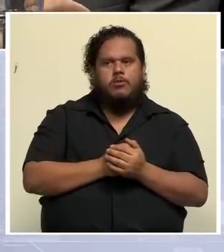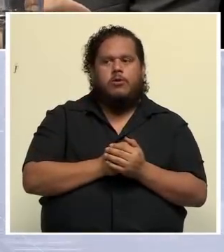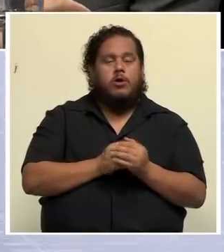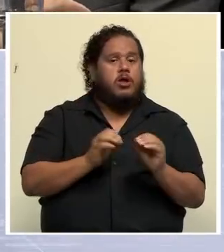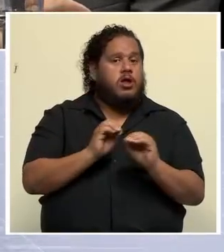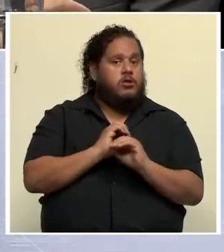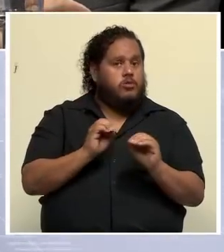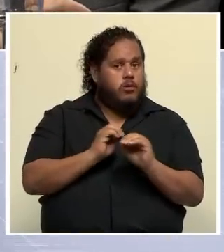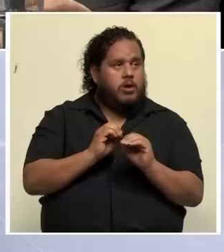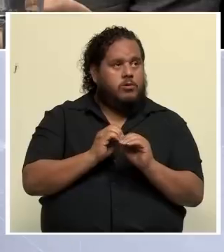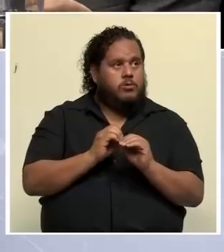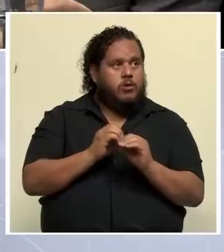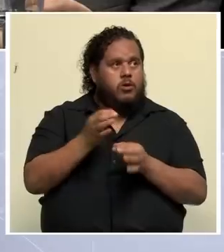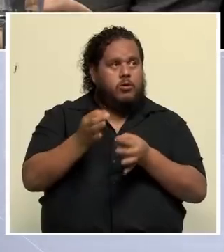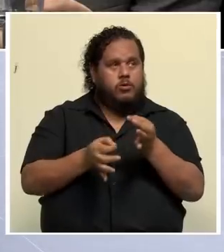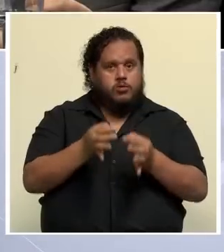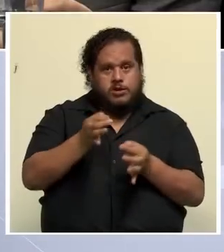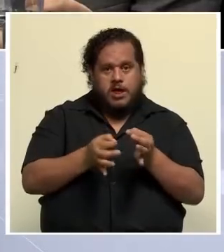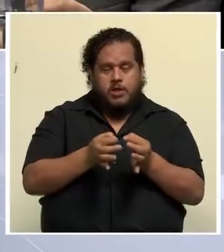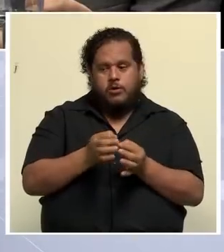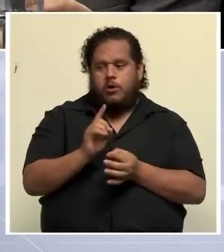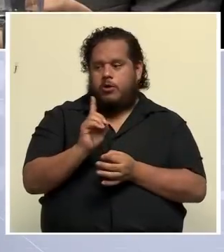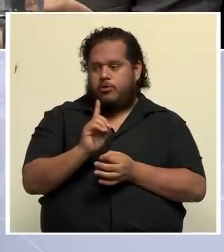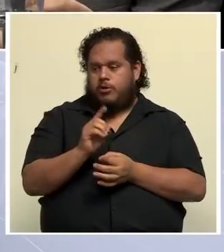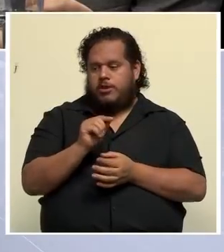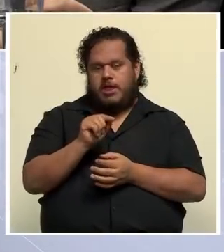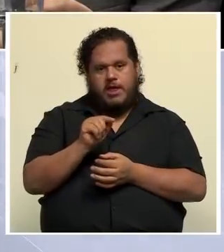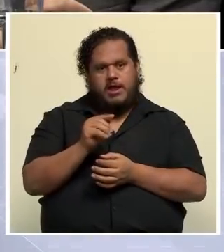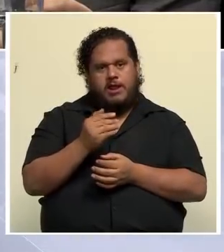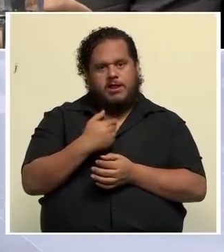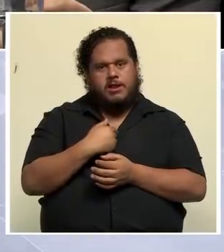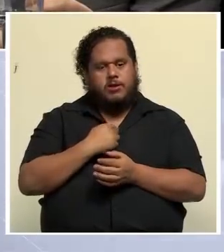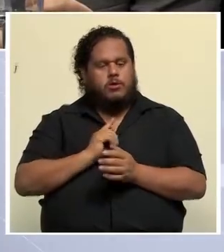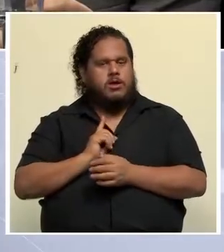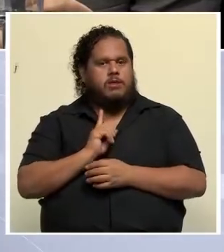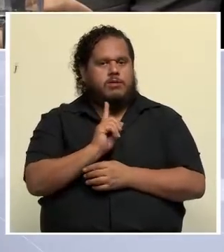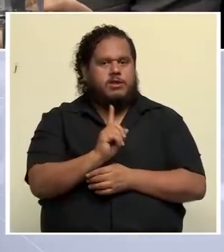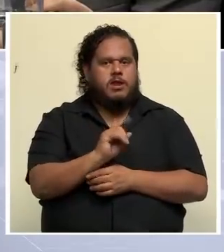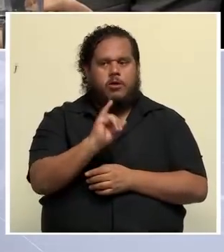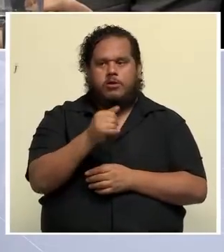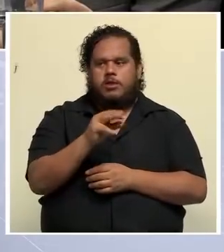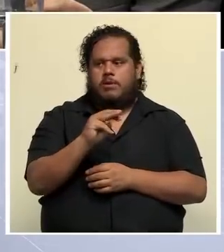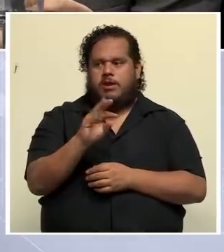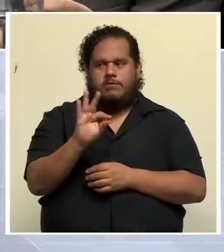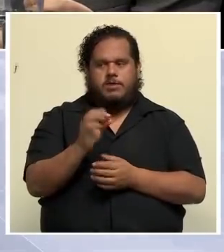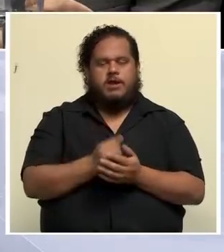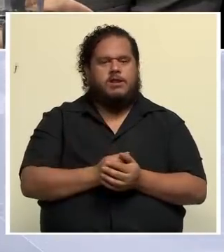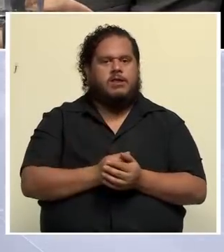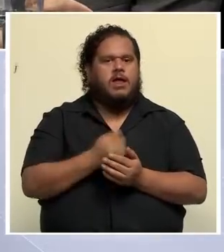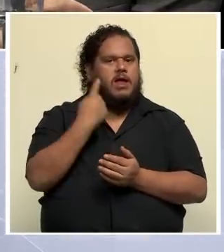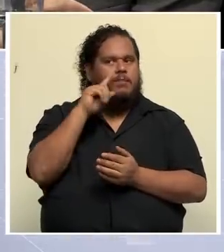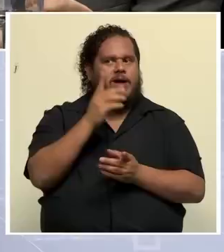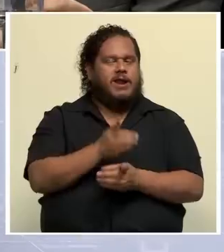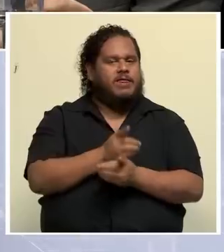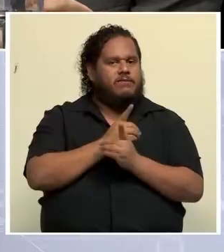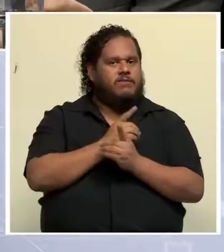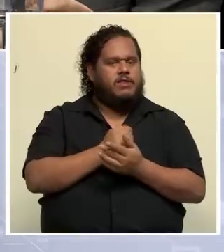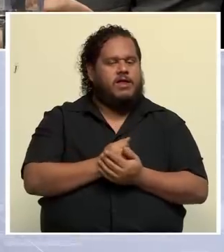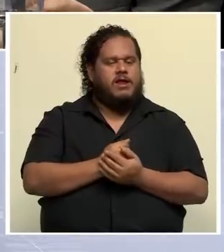hay un solo juzgado en donde haya tenido que presentarse José María Figueres para